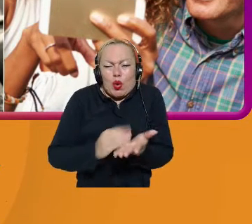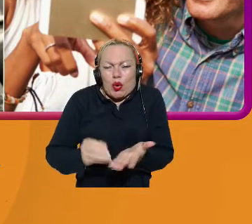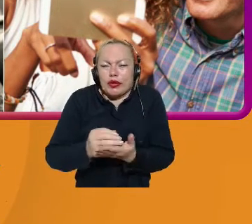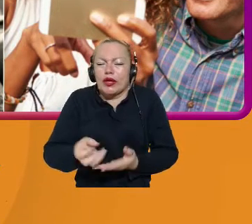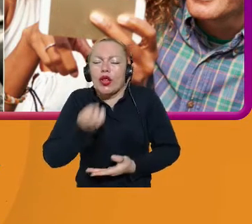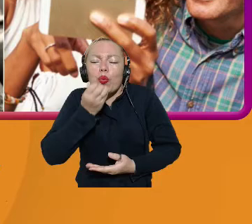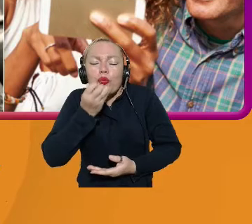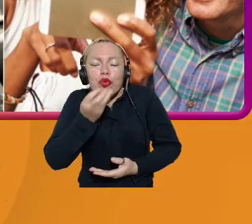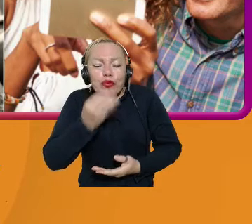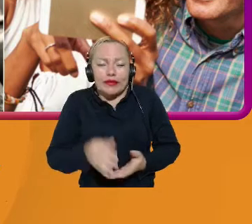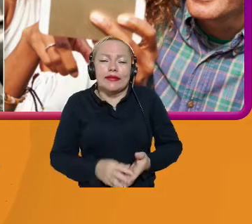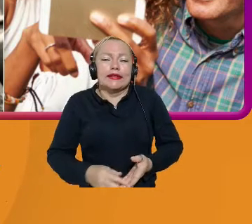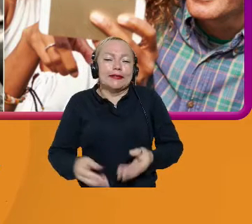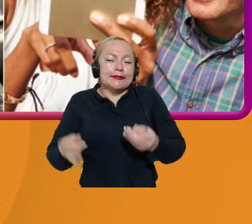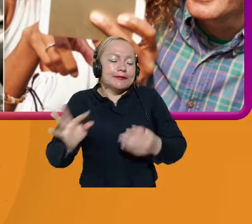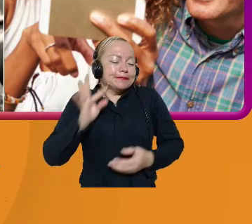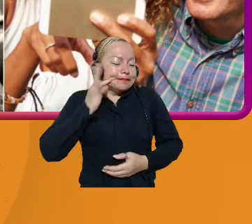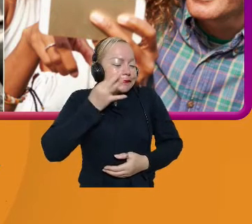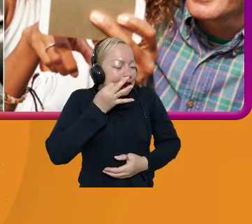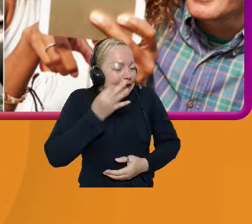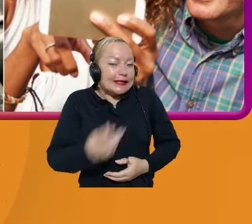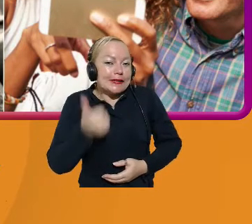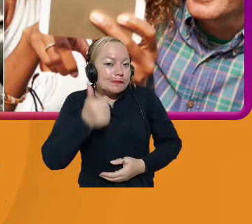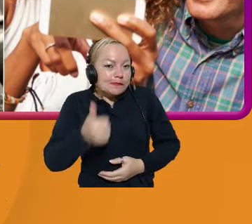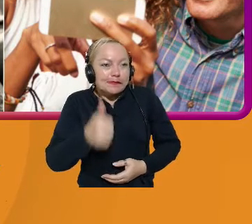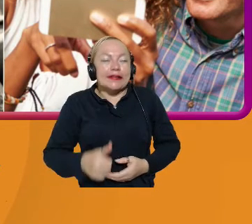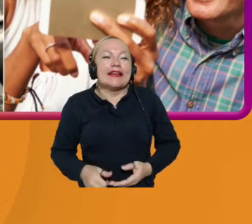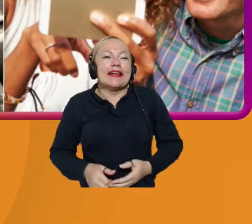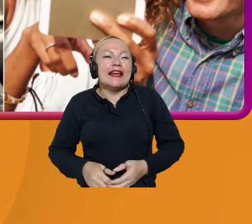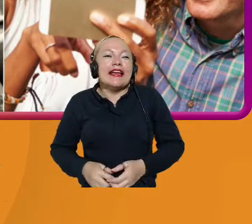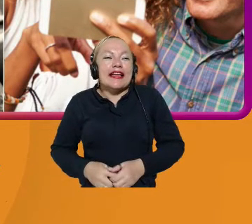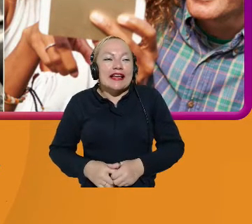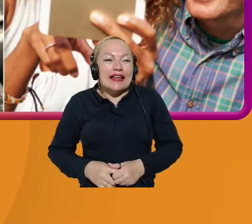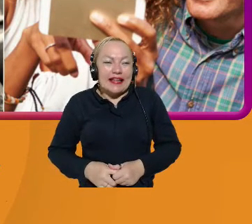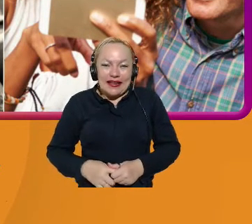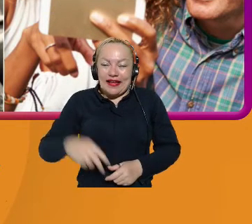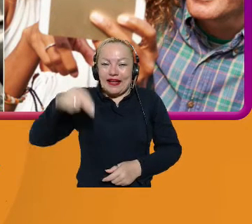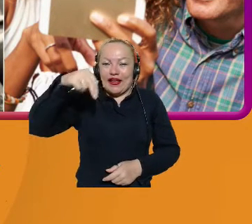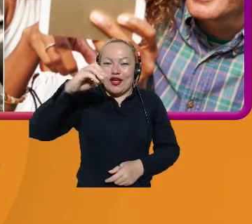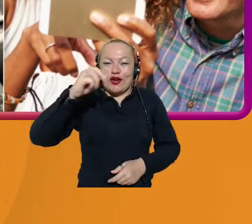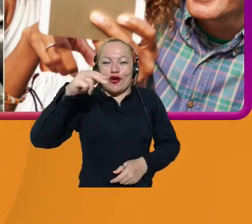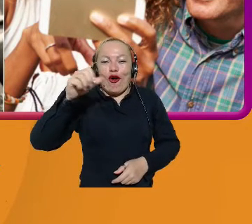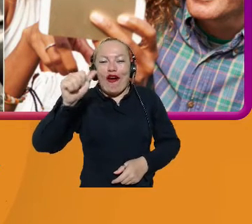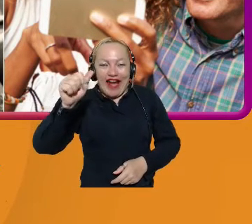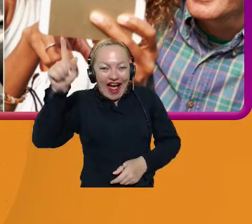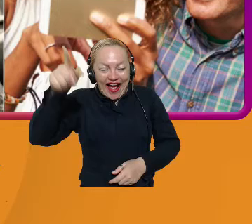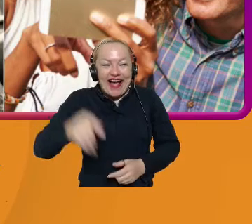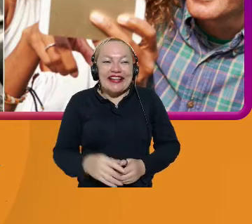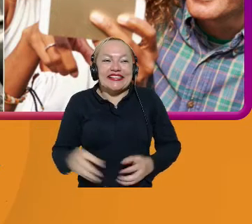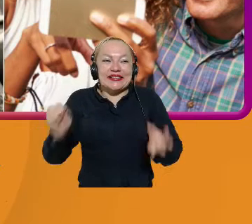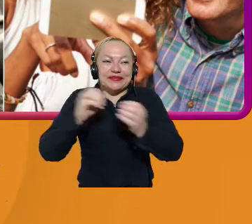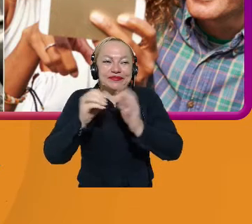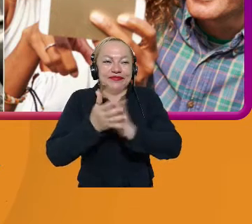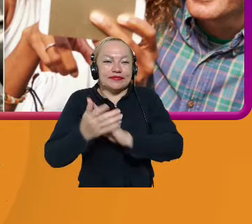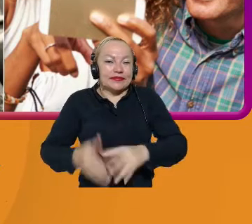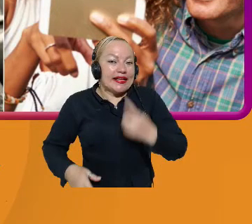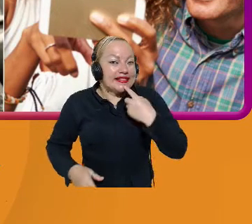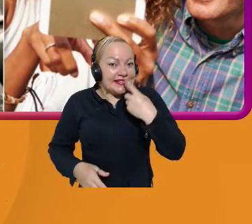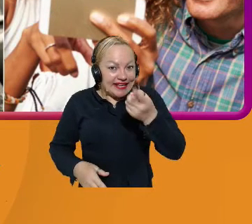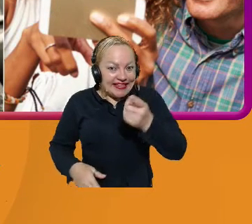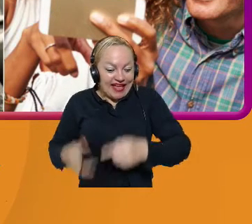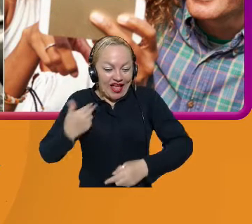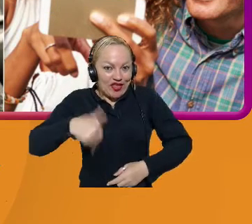sea... Bien consentidores. Bien, porque no, además mi abuela, era la visita, los que llegaban. Mi nona, ¿no? Ya le dicen nona. La nona, sí. Y pues